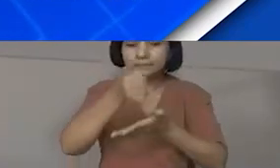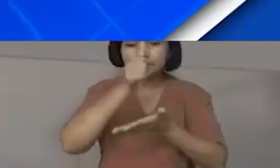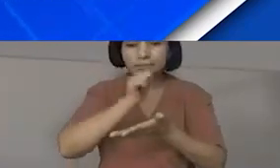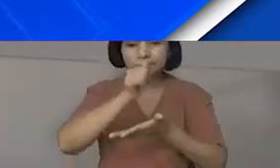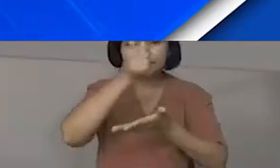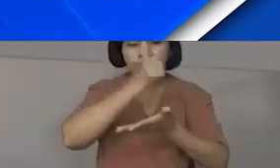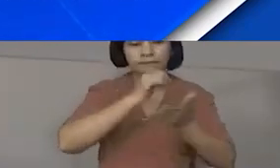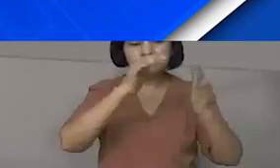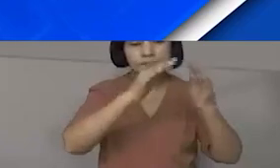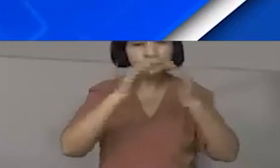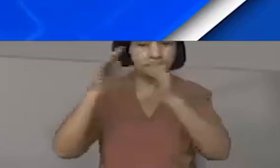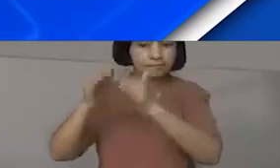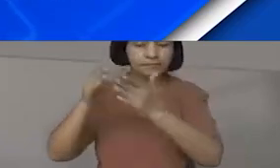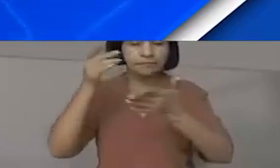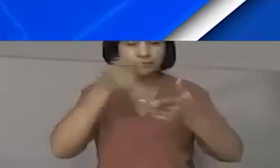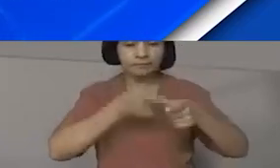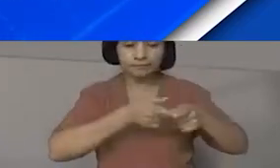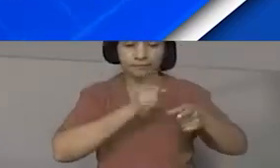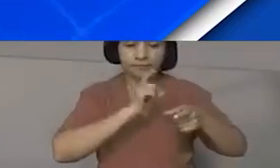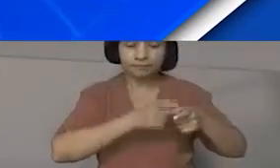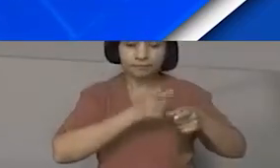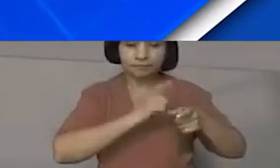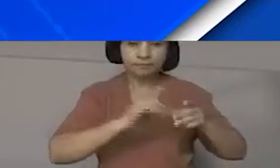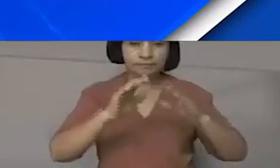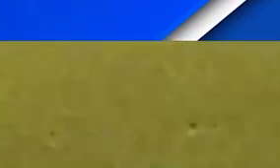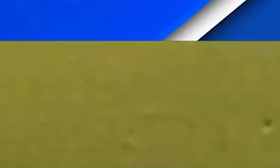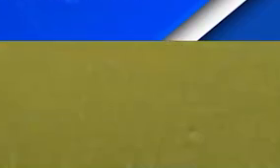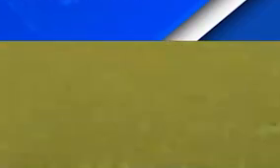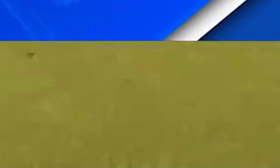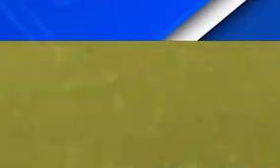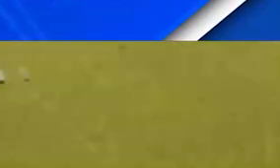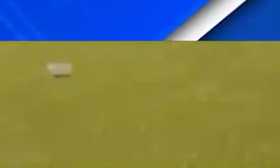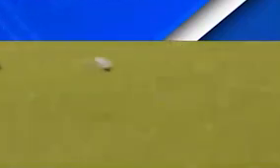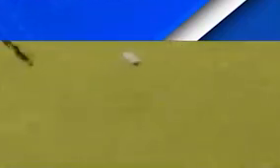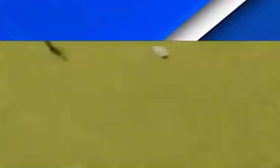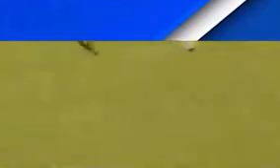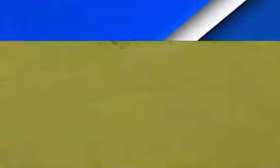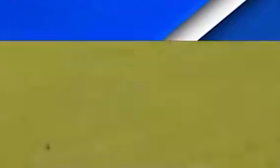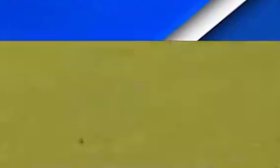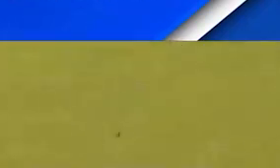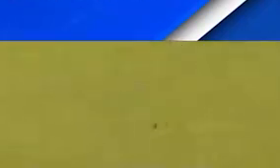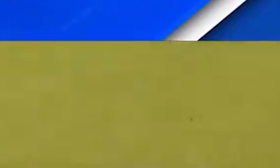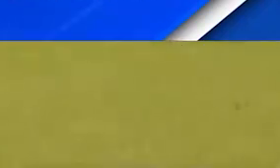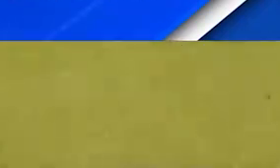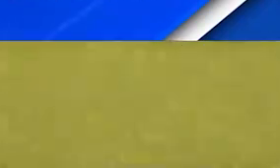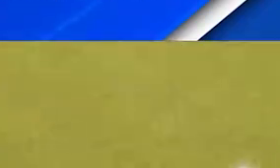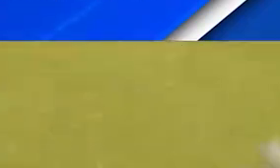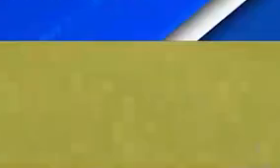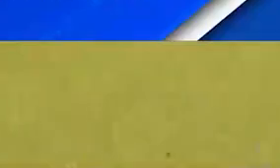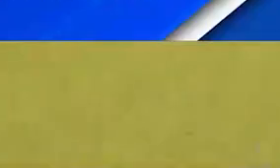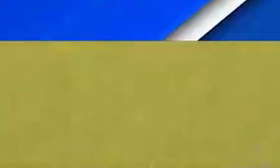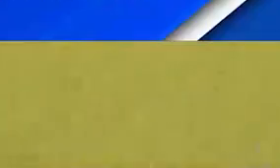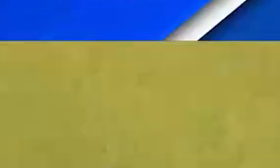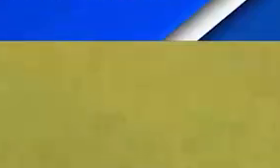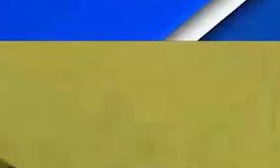abastecimiento de agua potable y saneamiento urbano rural. Se estima que el proyecto beneficiará a